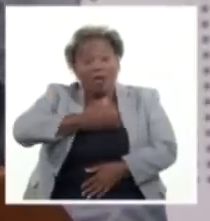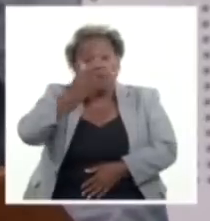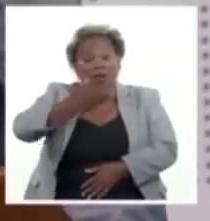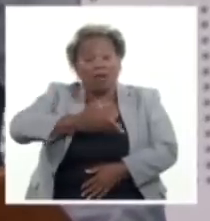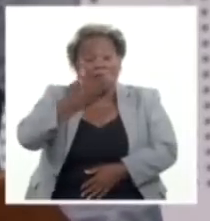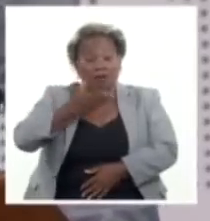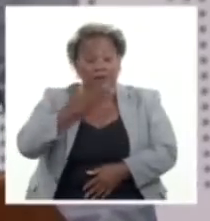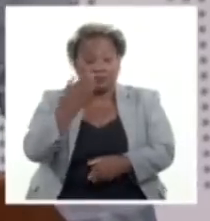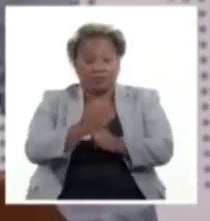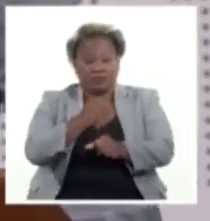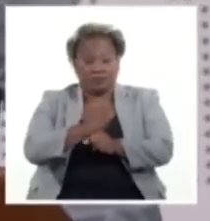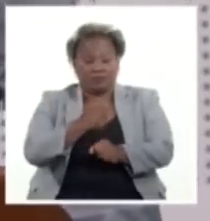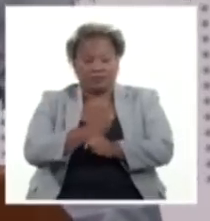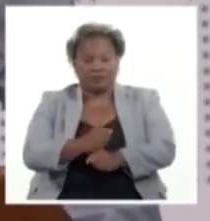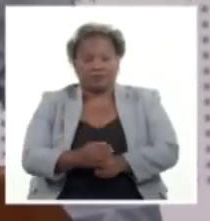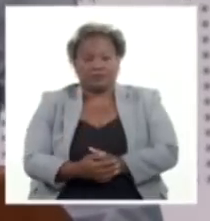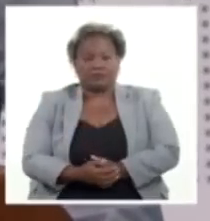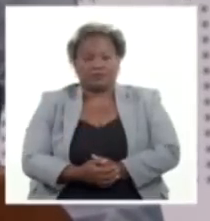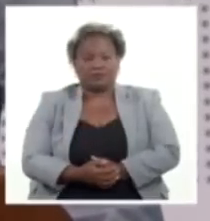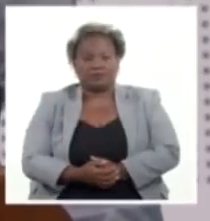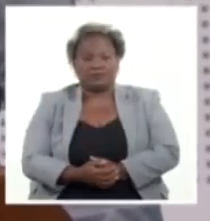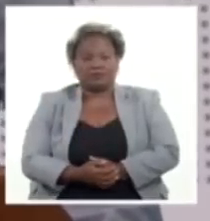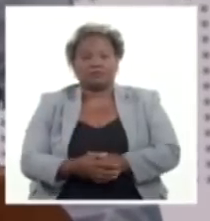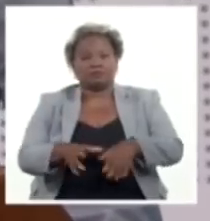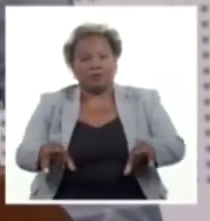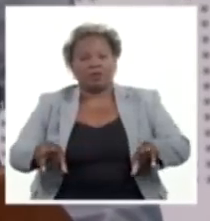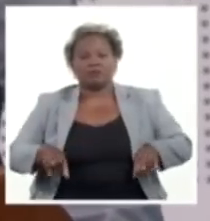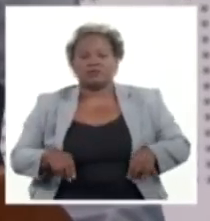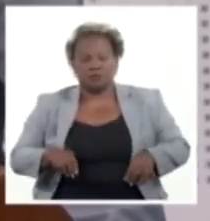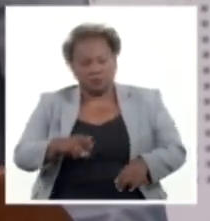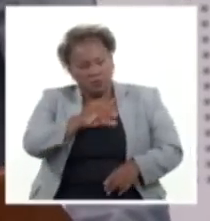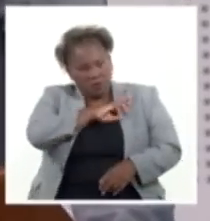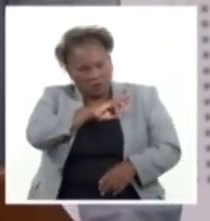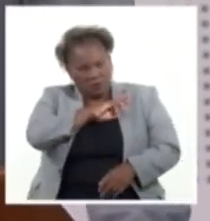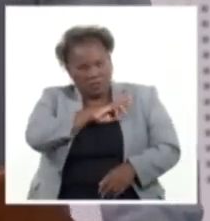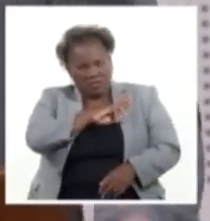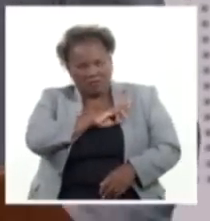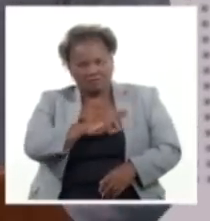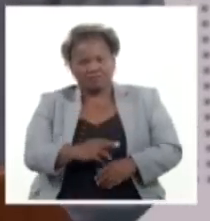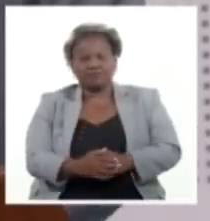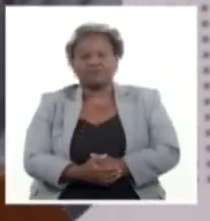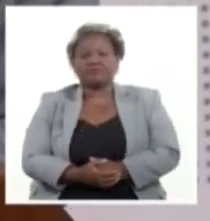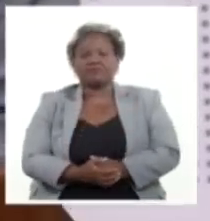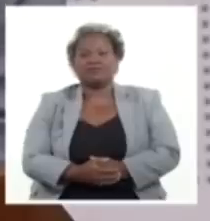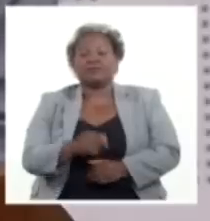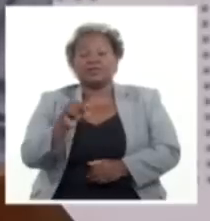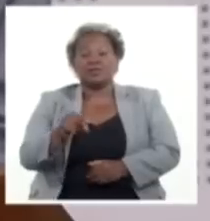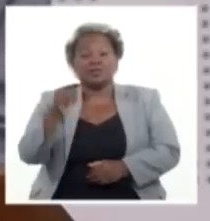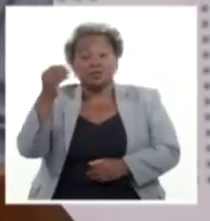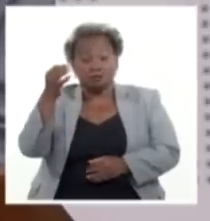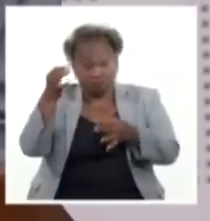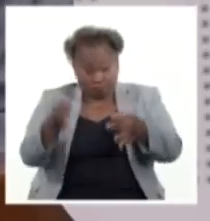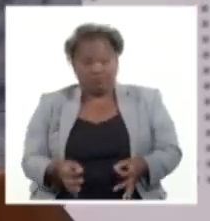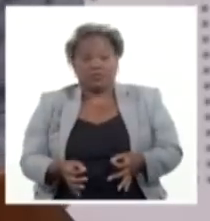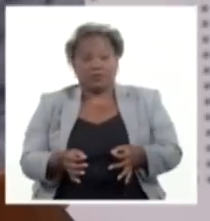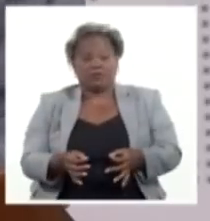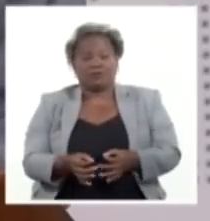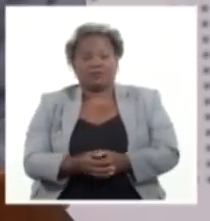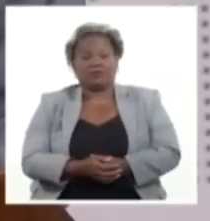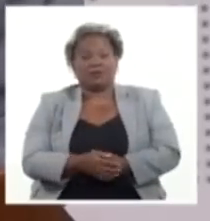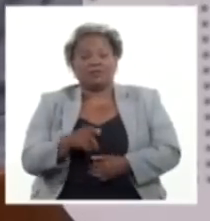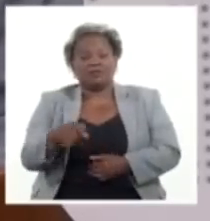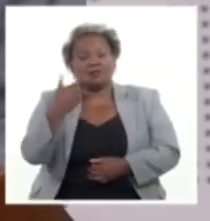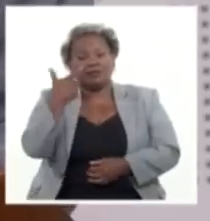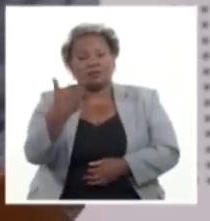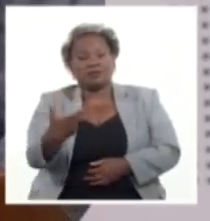de su labor. Lo asumo con entera responsabilidad y con la convicción que tengo de la